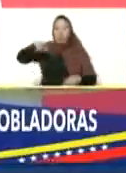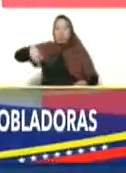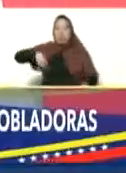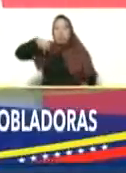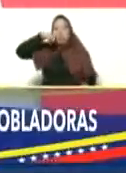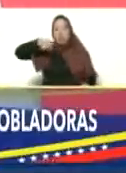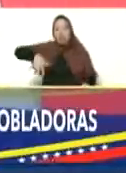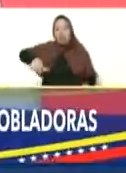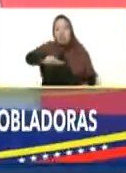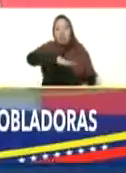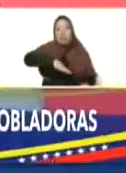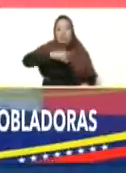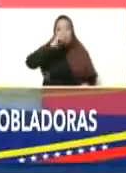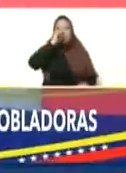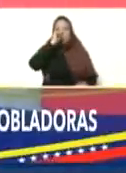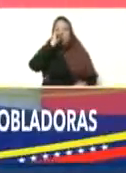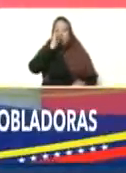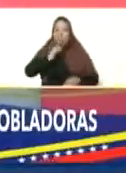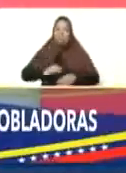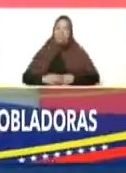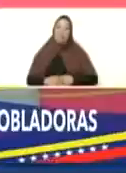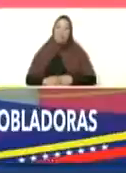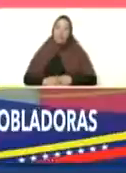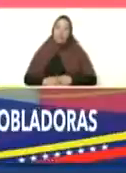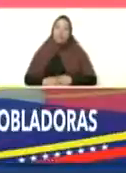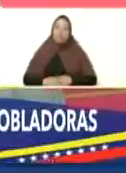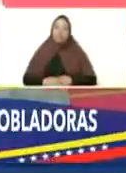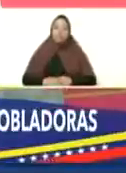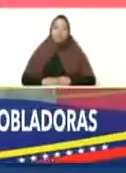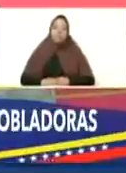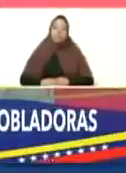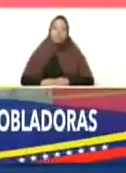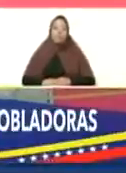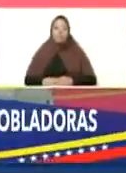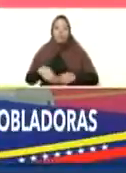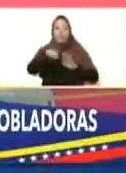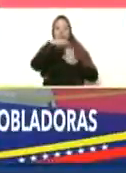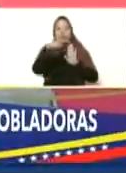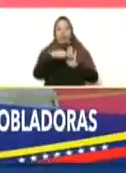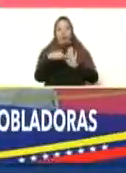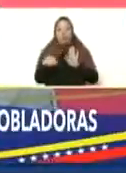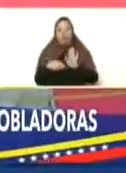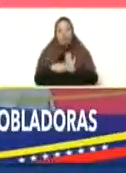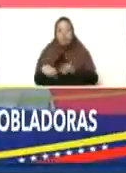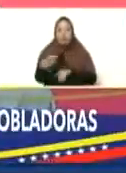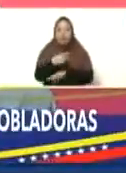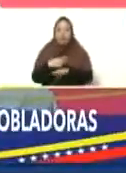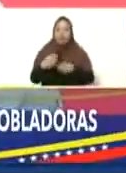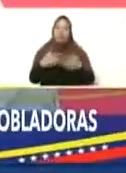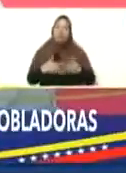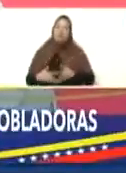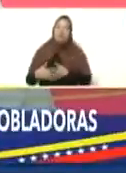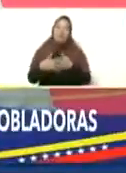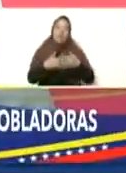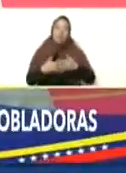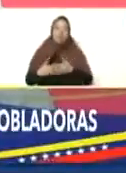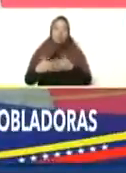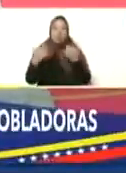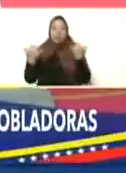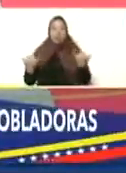pueblo efectivamente las medidas que ha tomado el gobierno de eeuu y